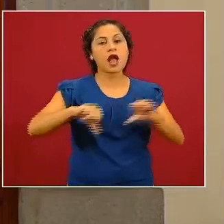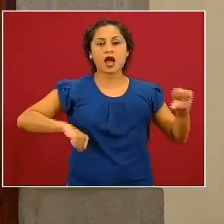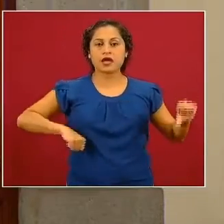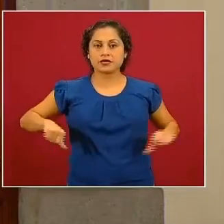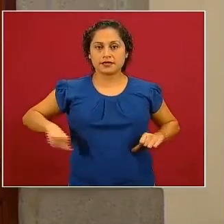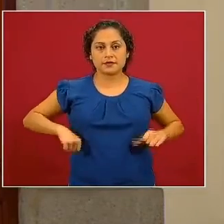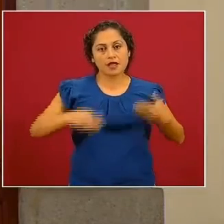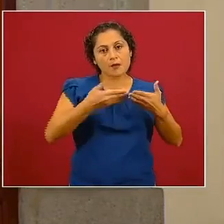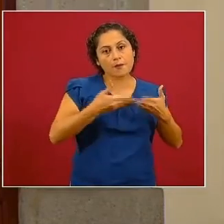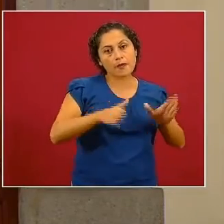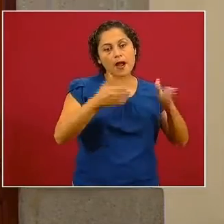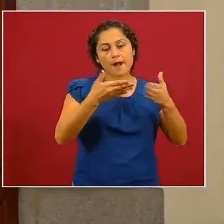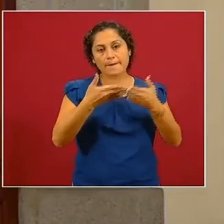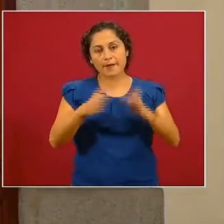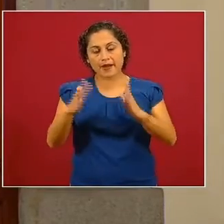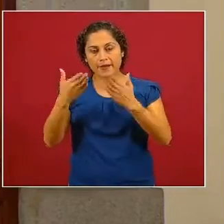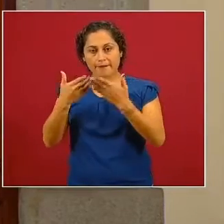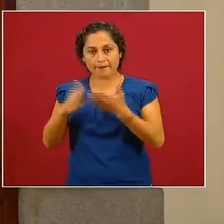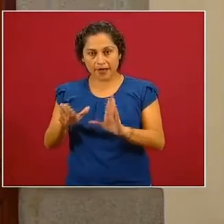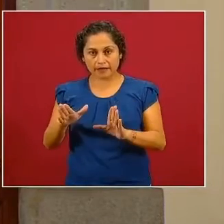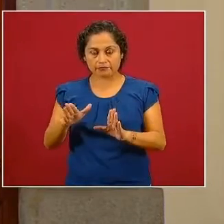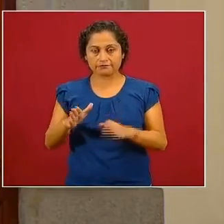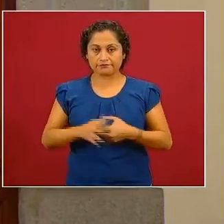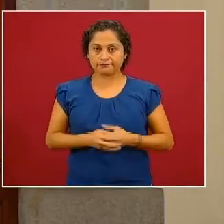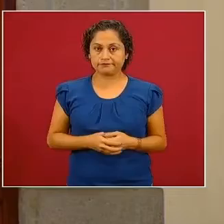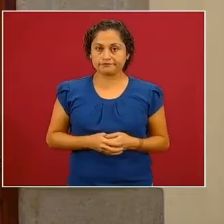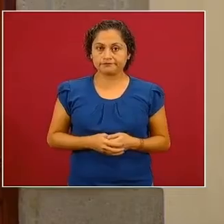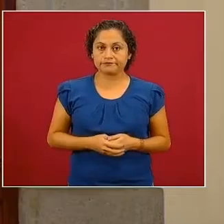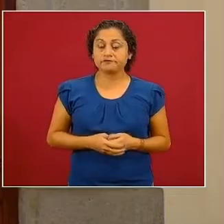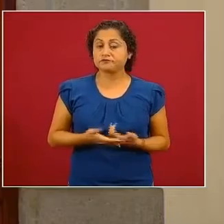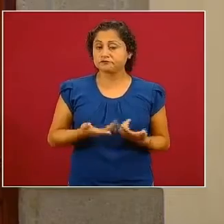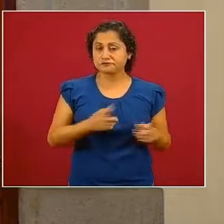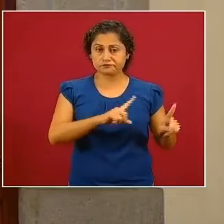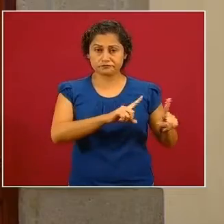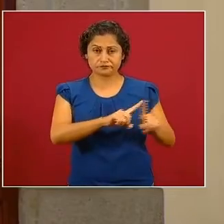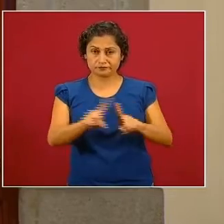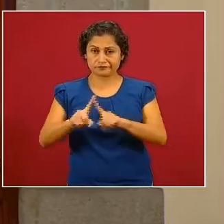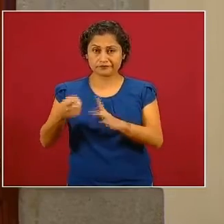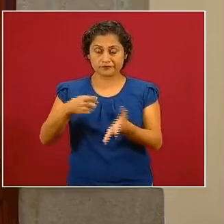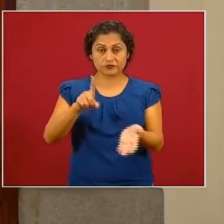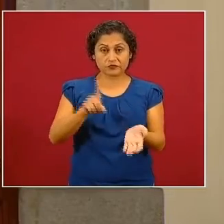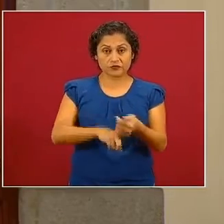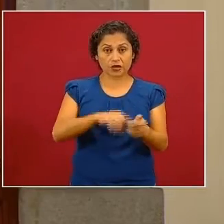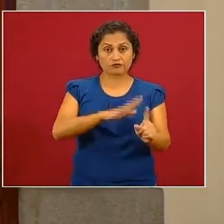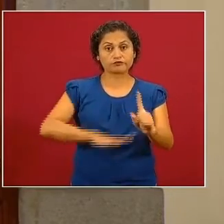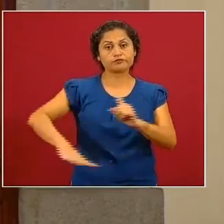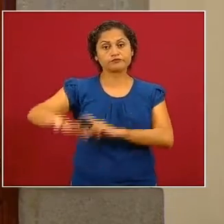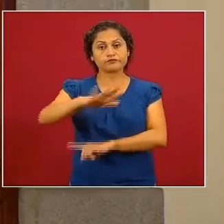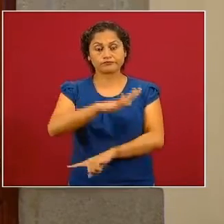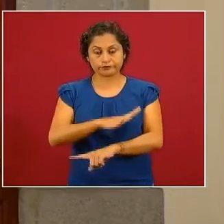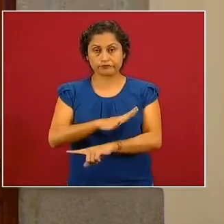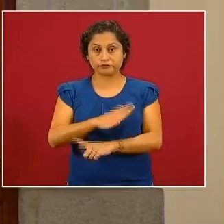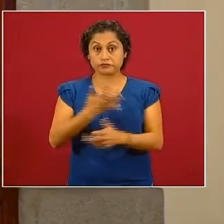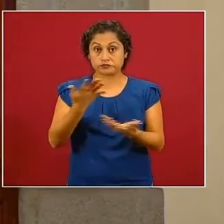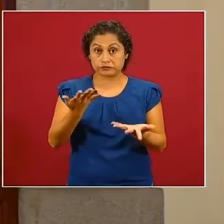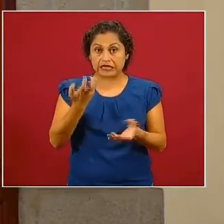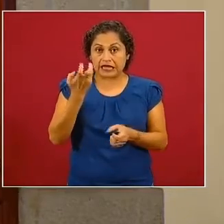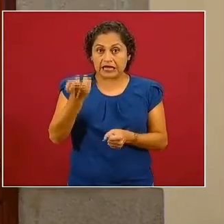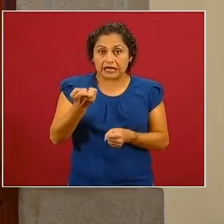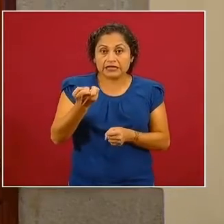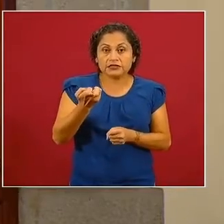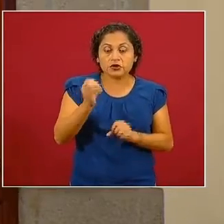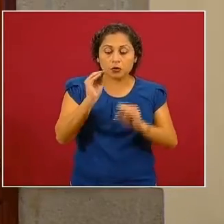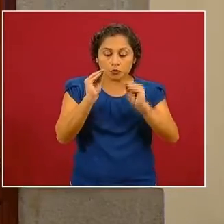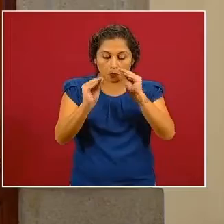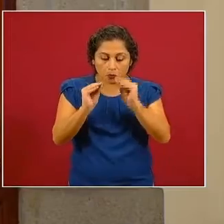esta reapertura del espacio público, esta reapertura de las actividades sociales, analiza el nivel de riesgo